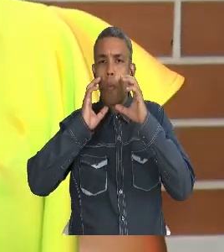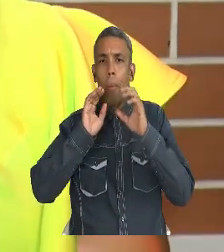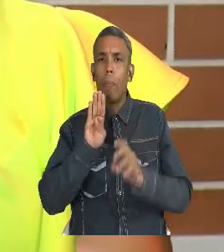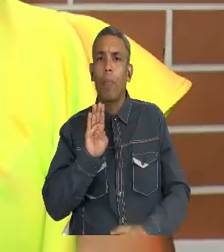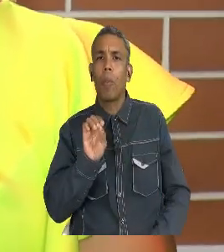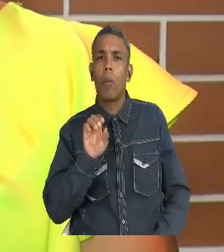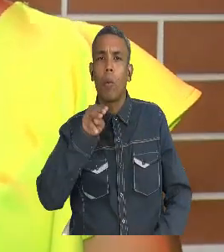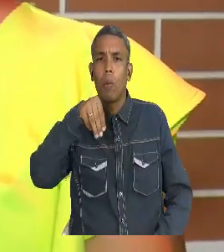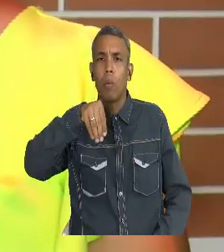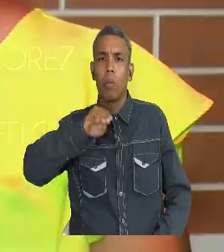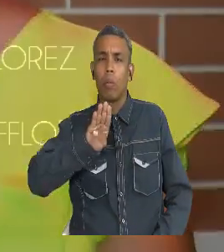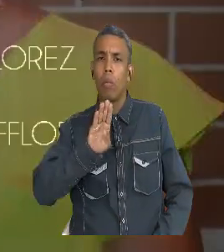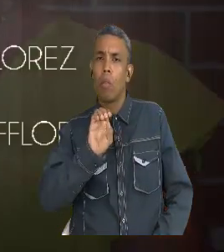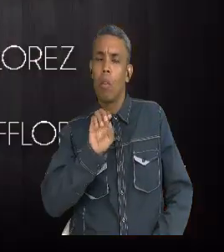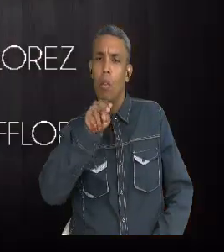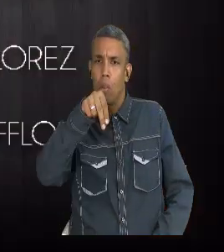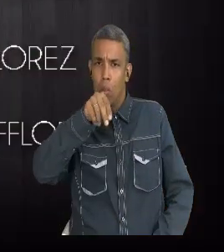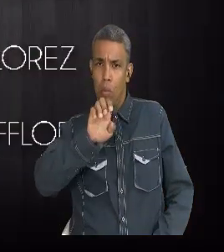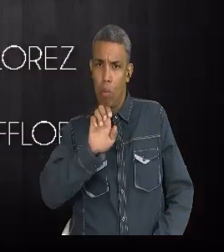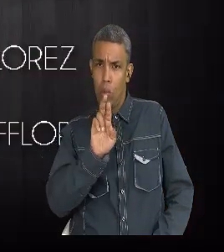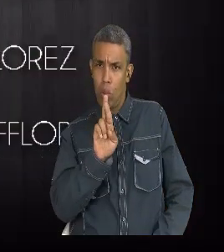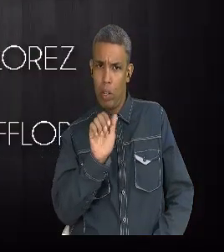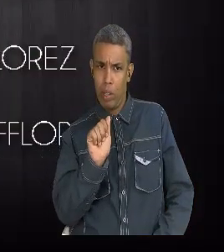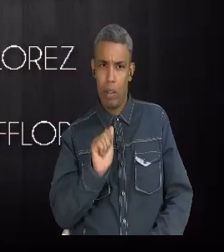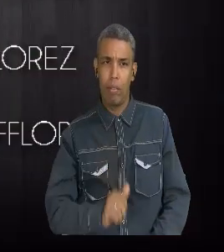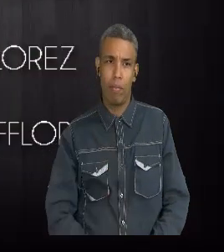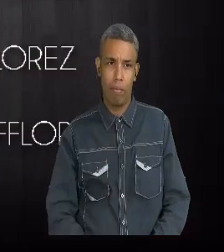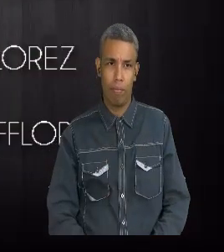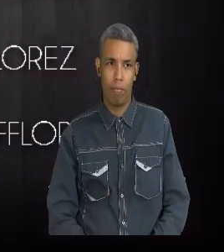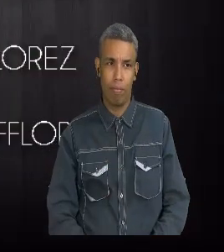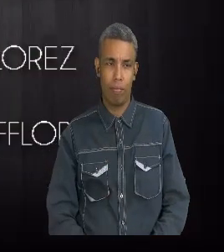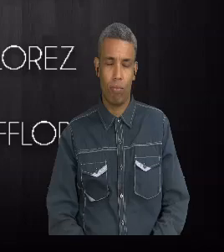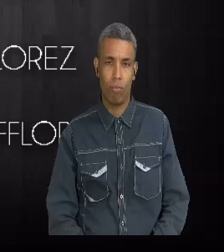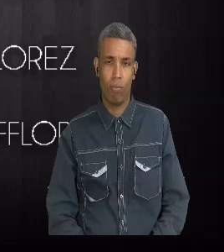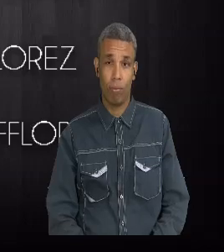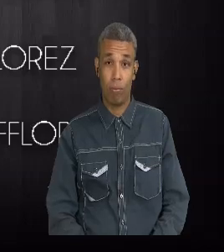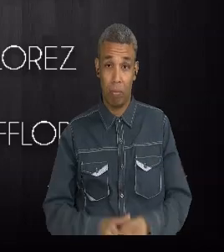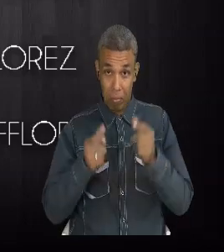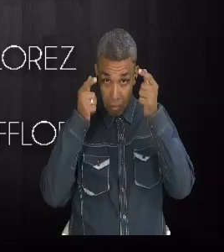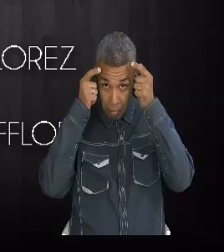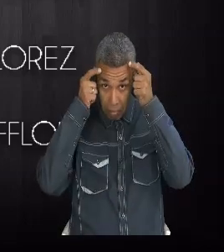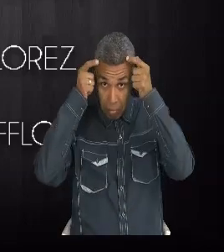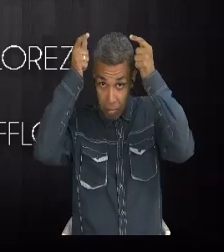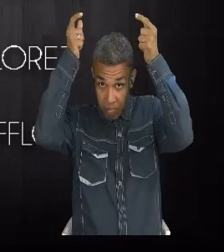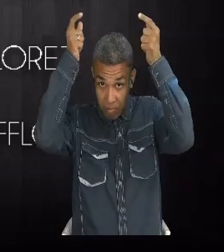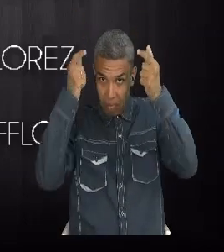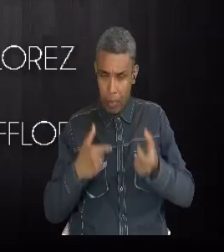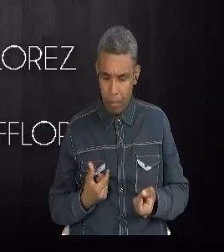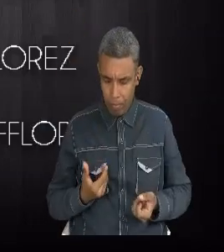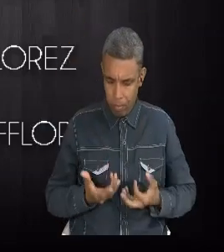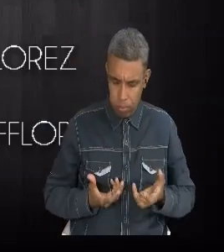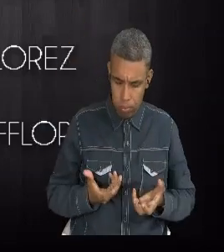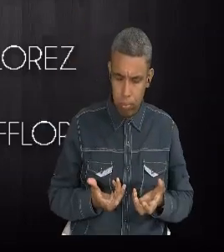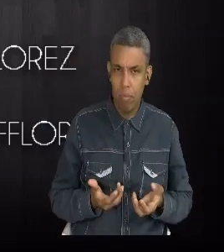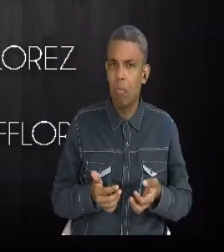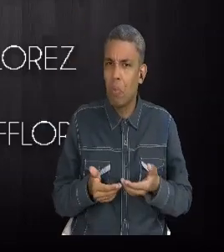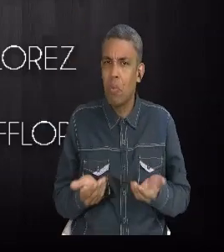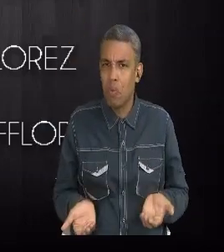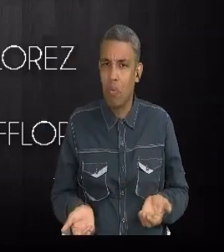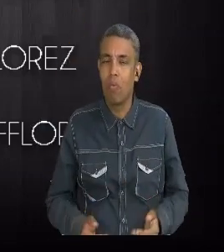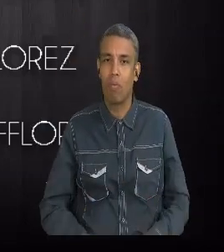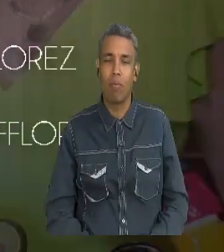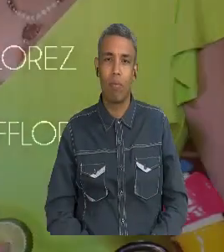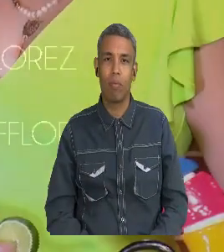aquí en nuestro establecimiento. Por supuesto, está con nosotros nuestro chef. Él nos va a hablar un poco acerca de este plato.